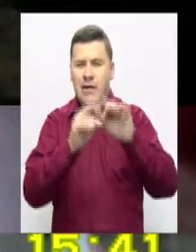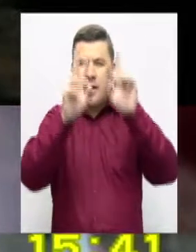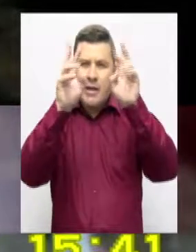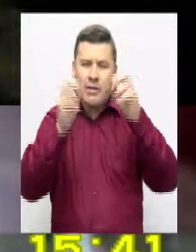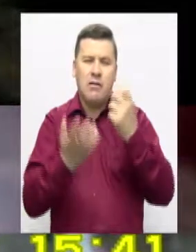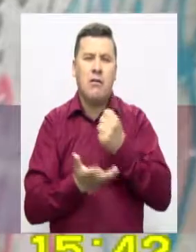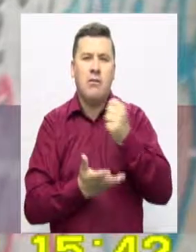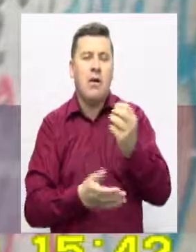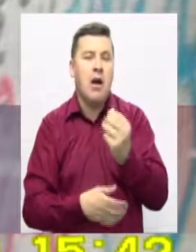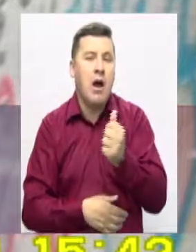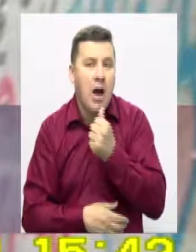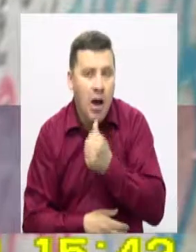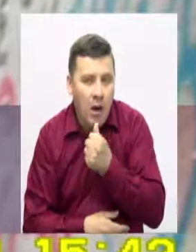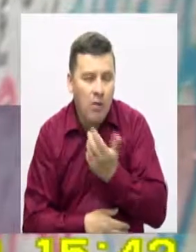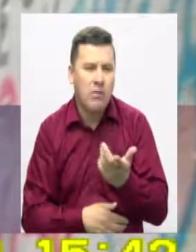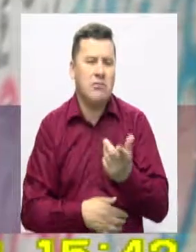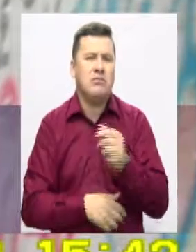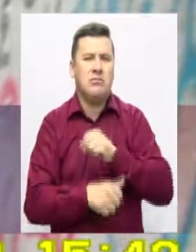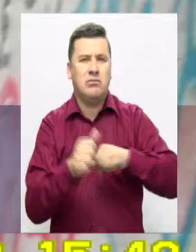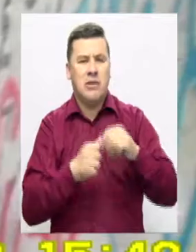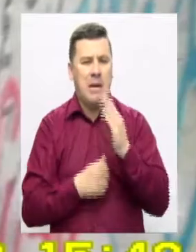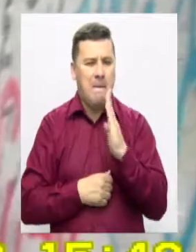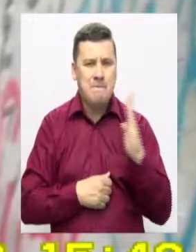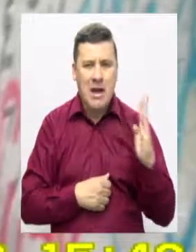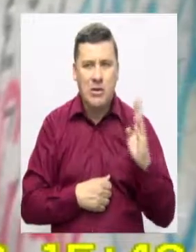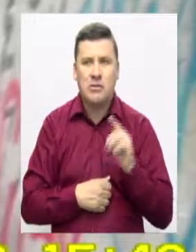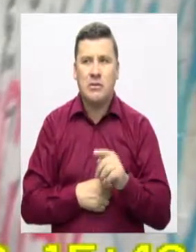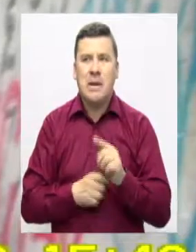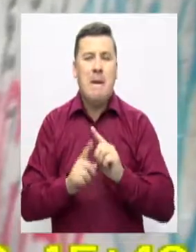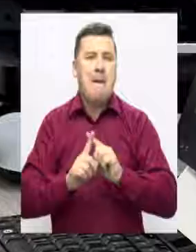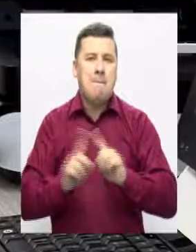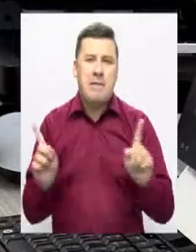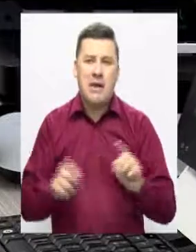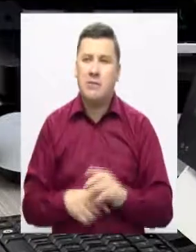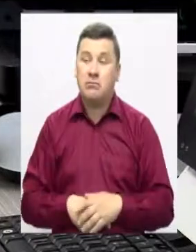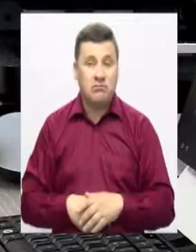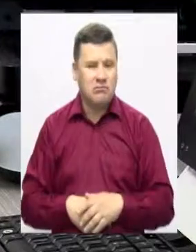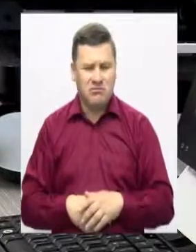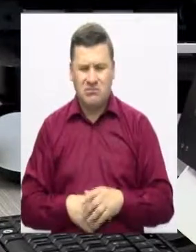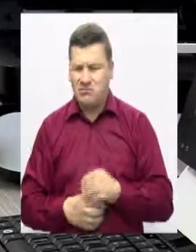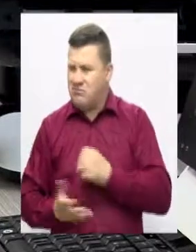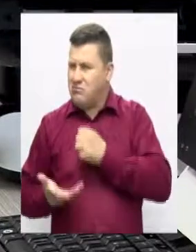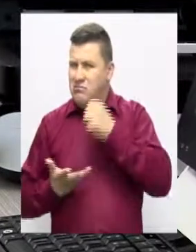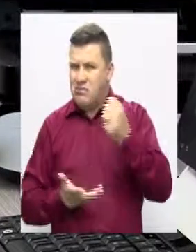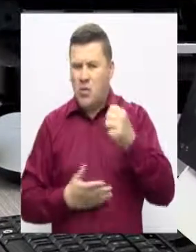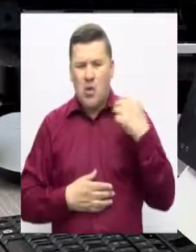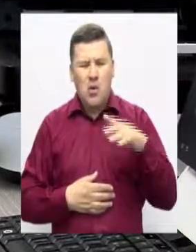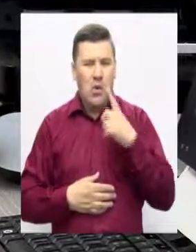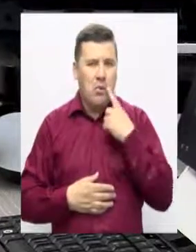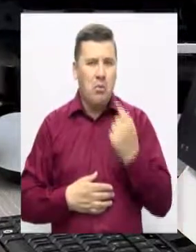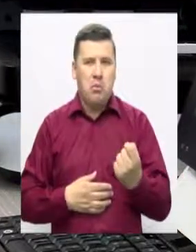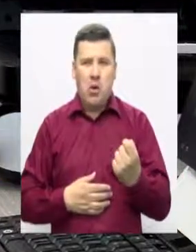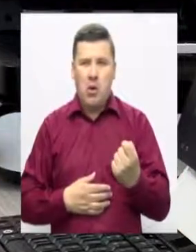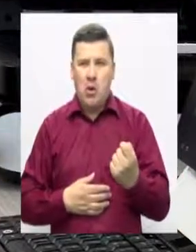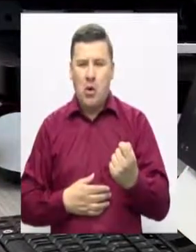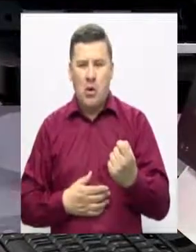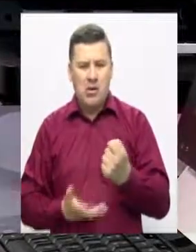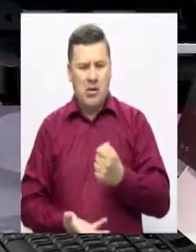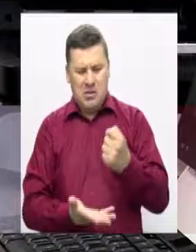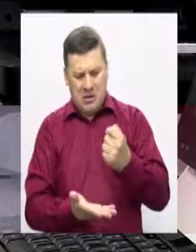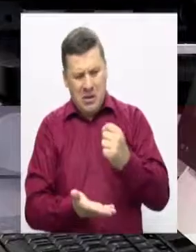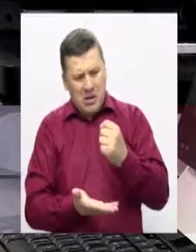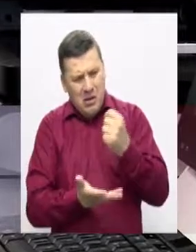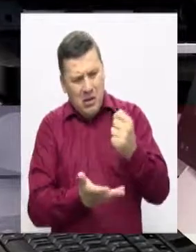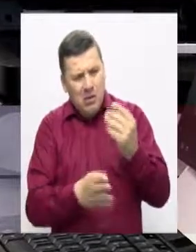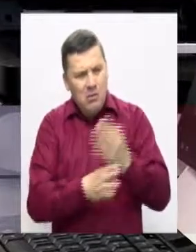temas como el suministro de agua y las condiciones sanitarias. Sin embargo, los recursos que se priorizaron son muy pocos para el tamaño de establecimiento y para el